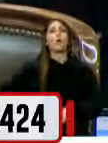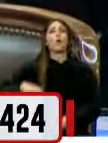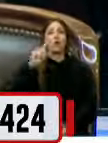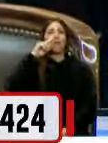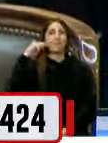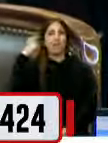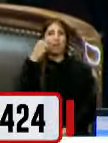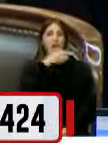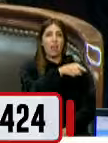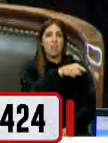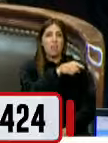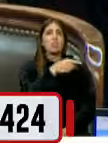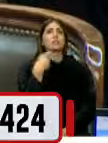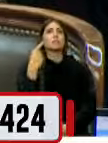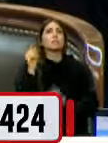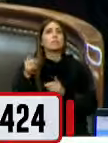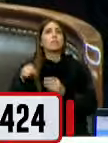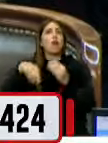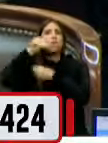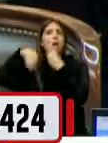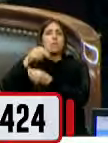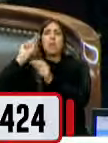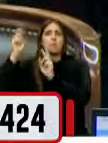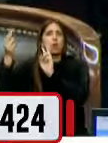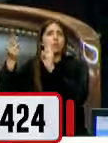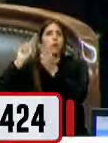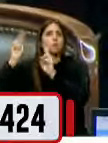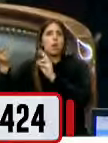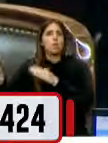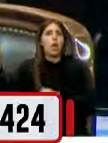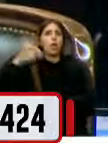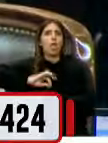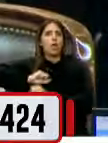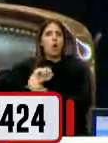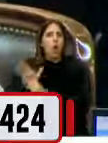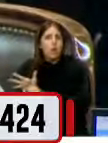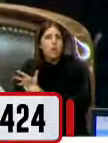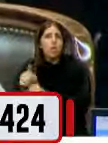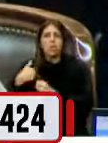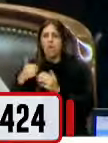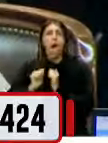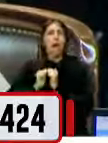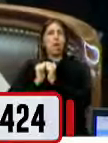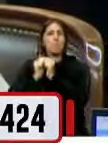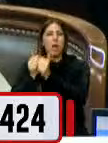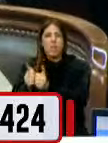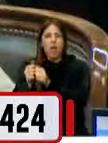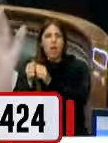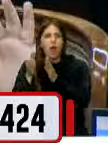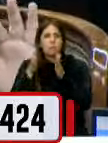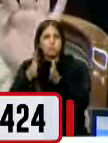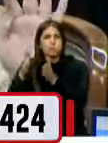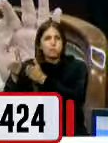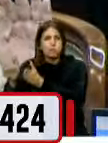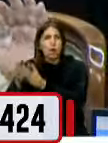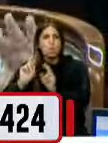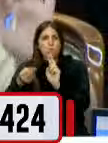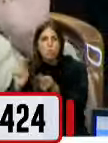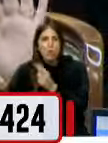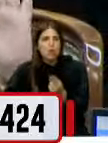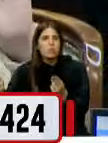decía recién el periodista, la falta de inversión del Estado, la falta de acompañamiento del Estado para que las pymes regionales puedan